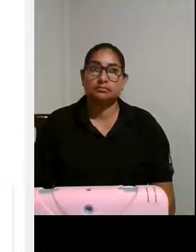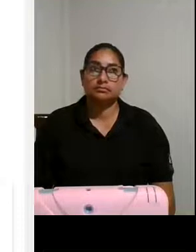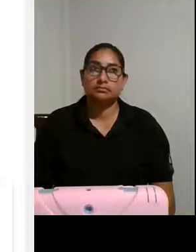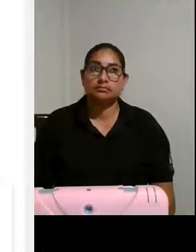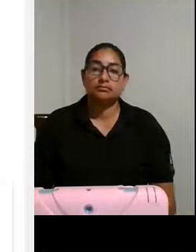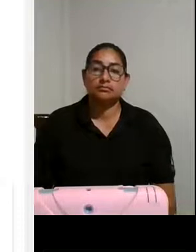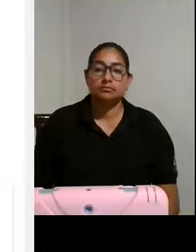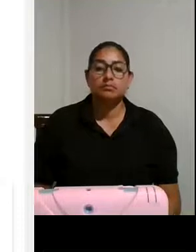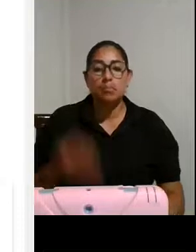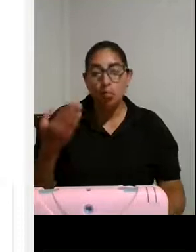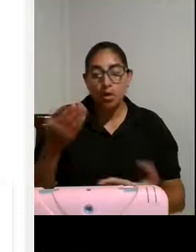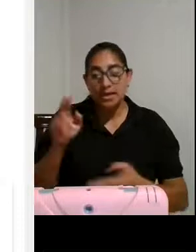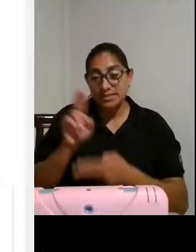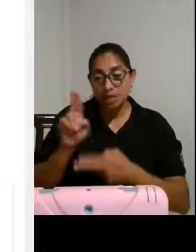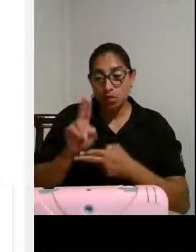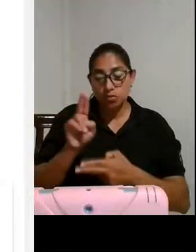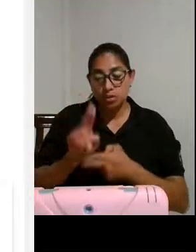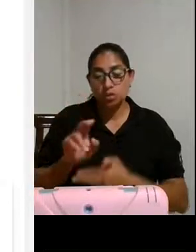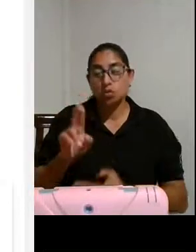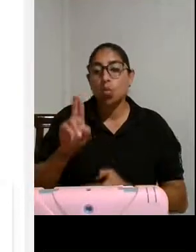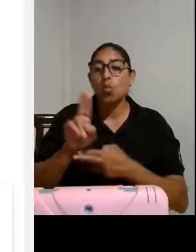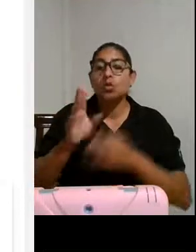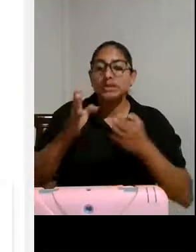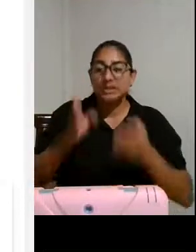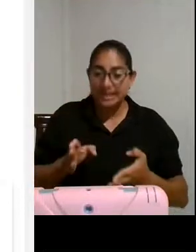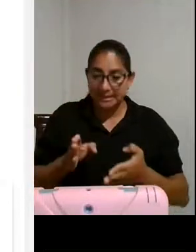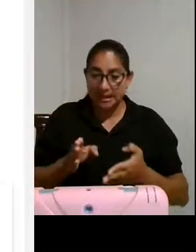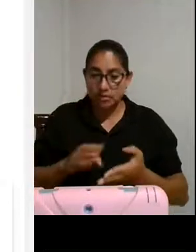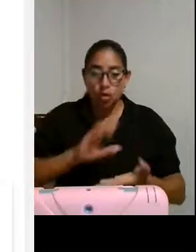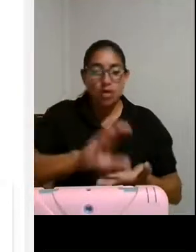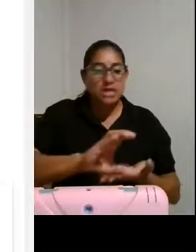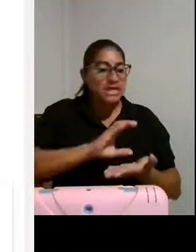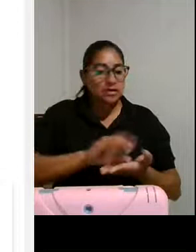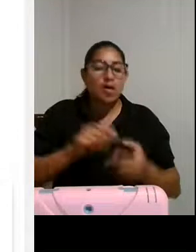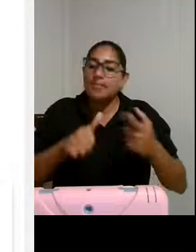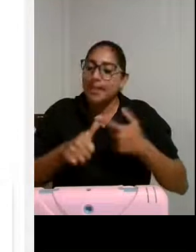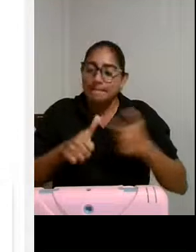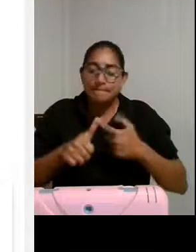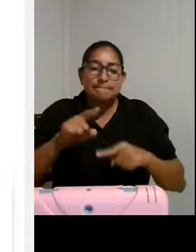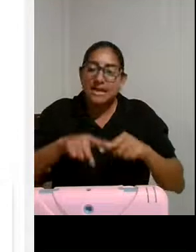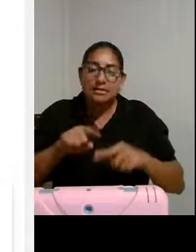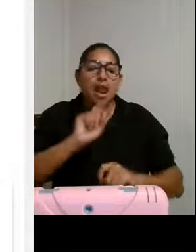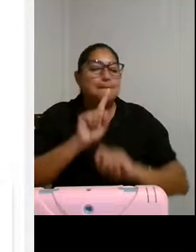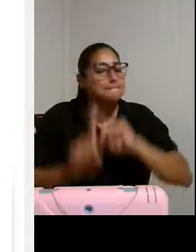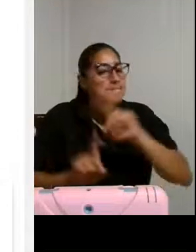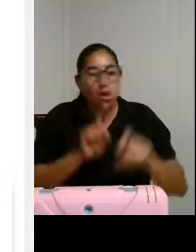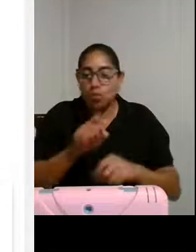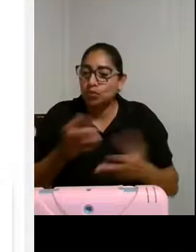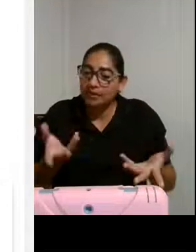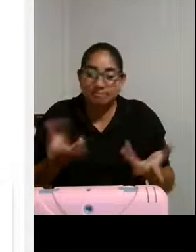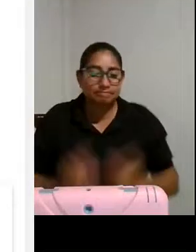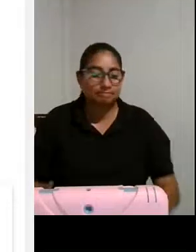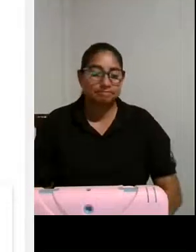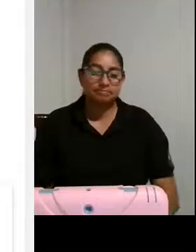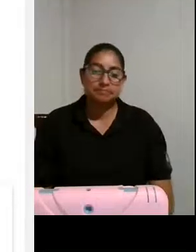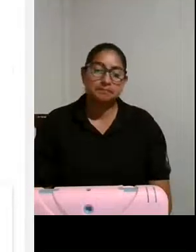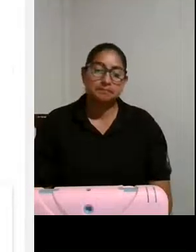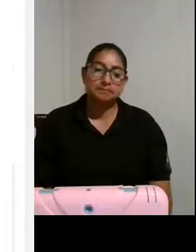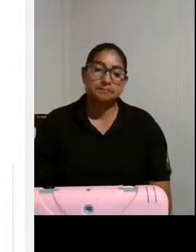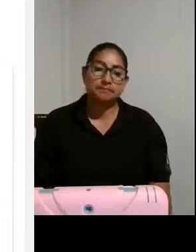Em, ¿Verdad? Habría que ver el ejercicio como tal, qué es lo que pregunta. Sí, cualquier cosa de usted me lo pasa. perfecto, Ujú,